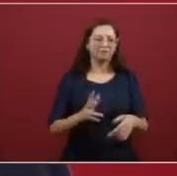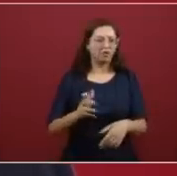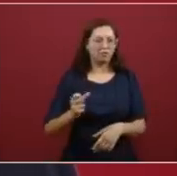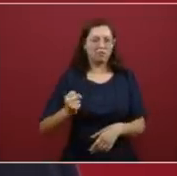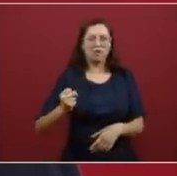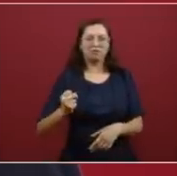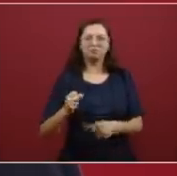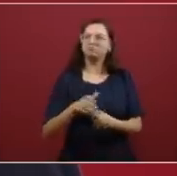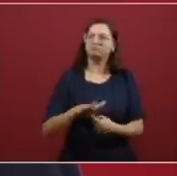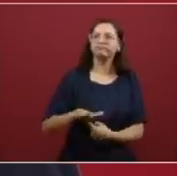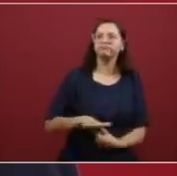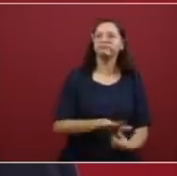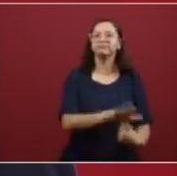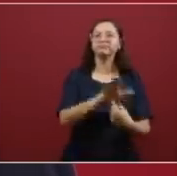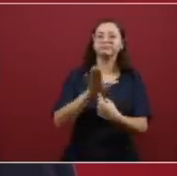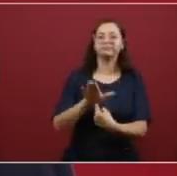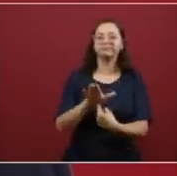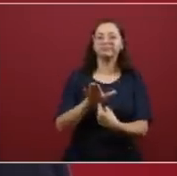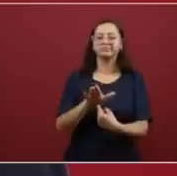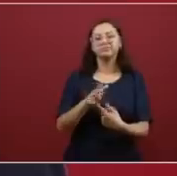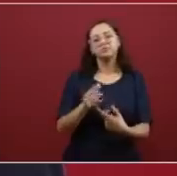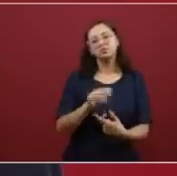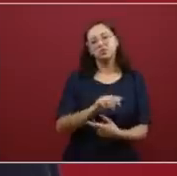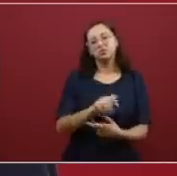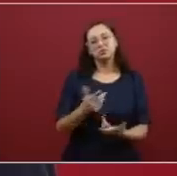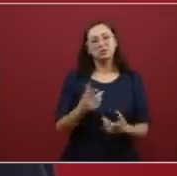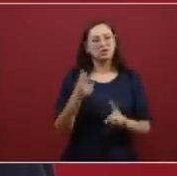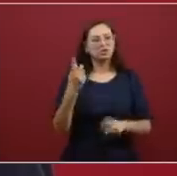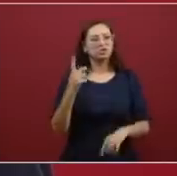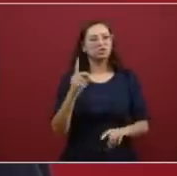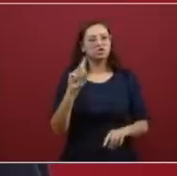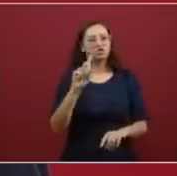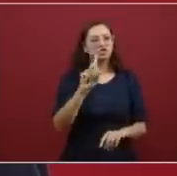fortaleció con relación al dólar,